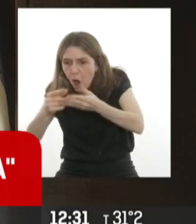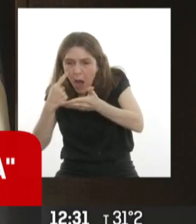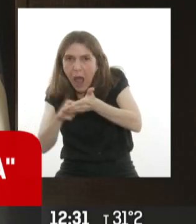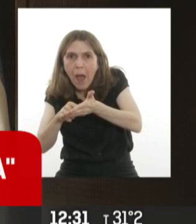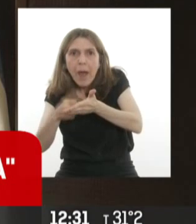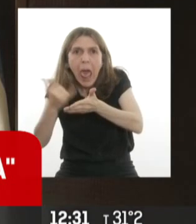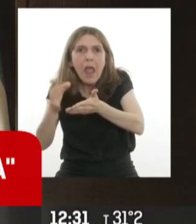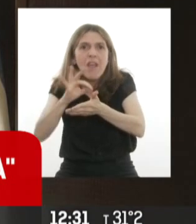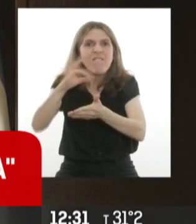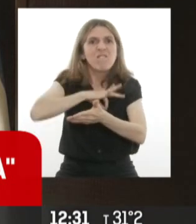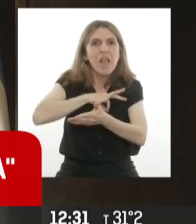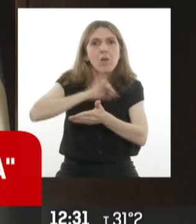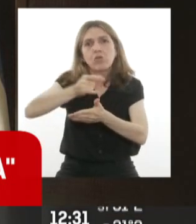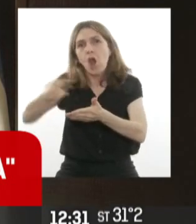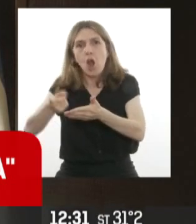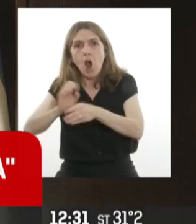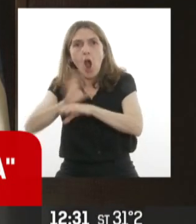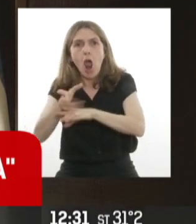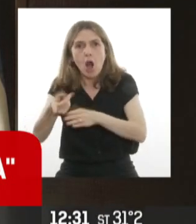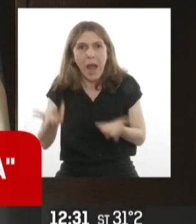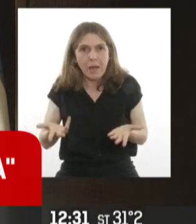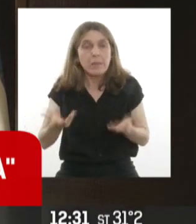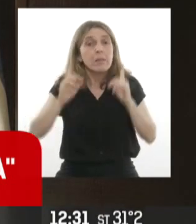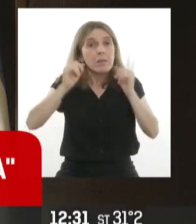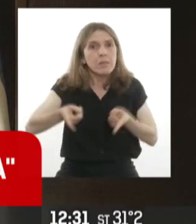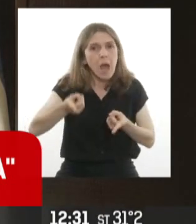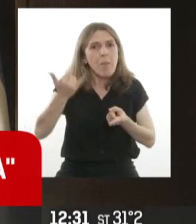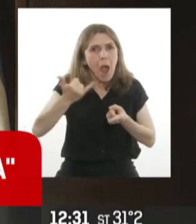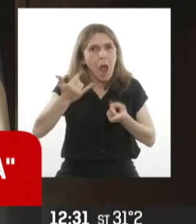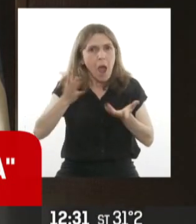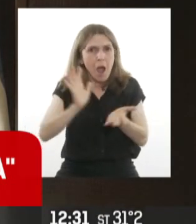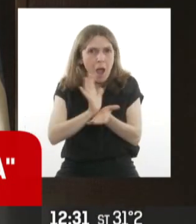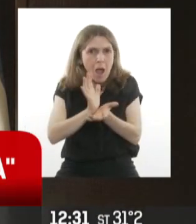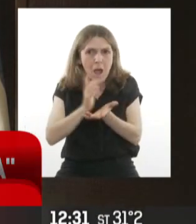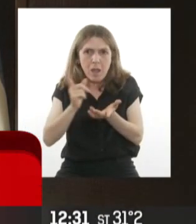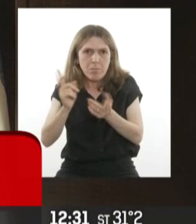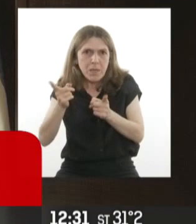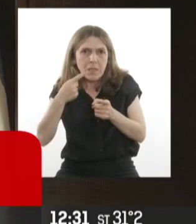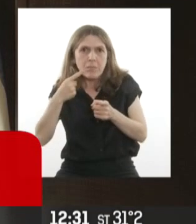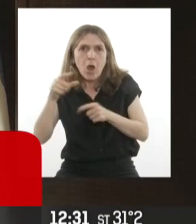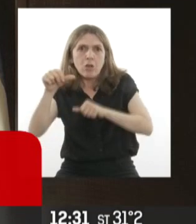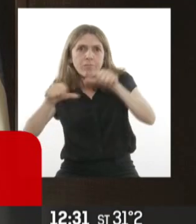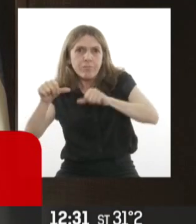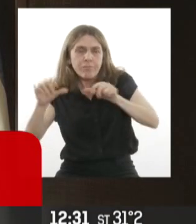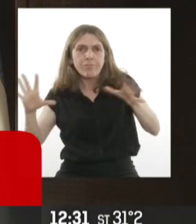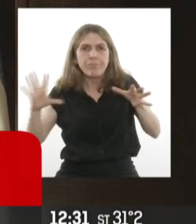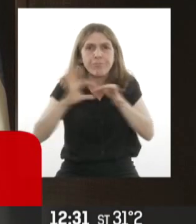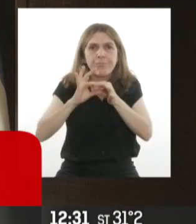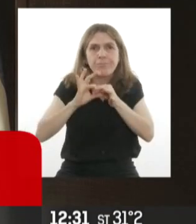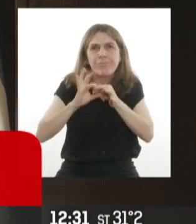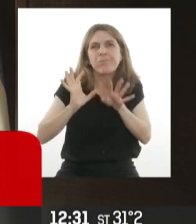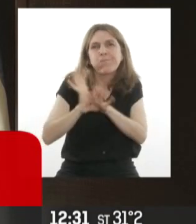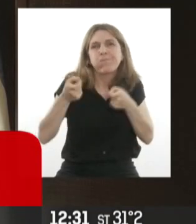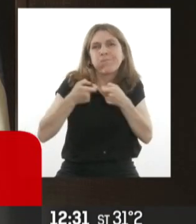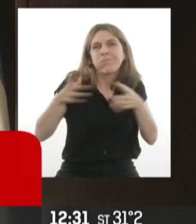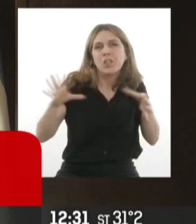coronavirus. Y también en sociedad con la actividad privada,